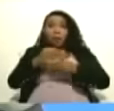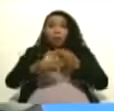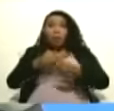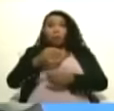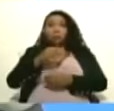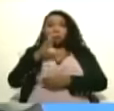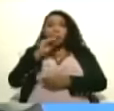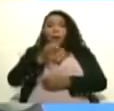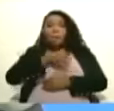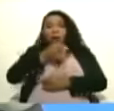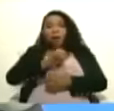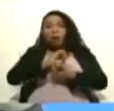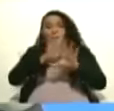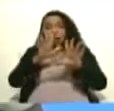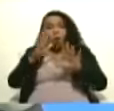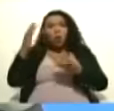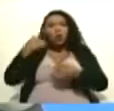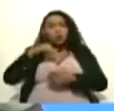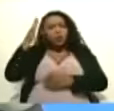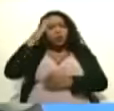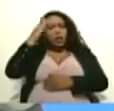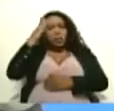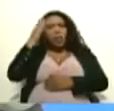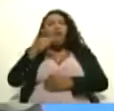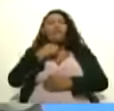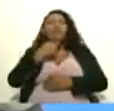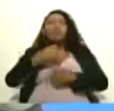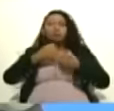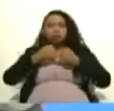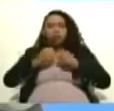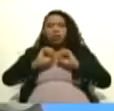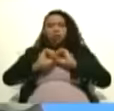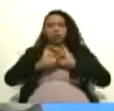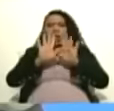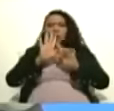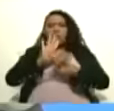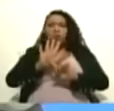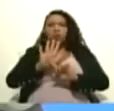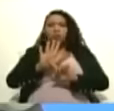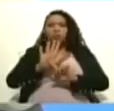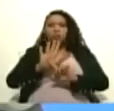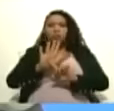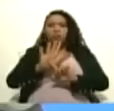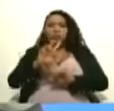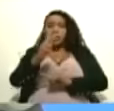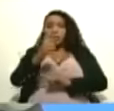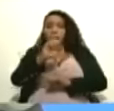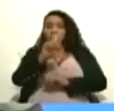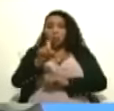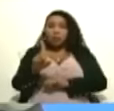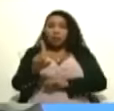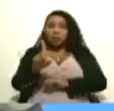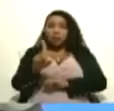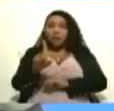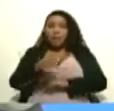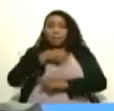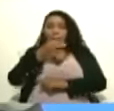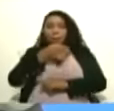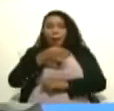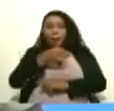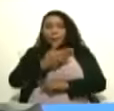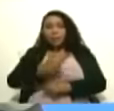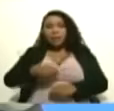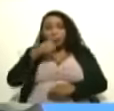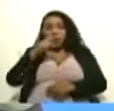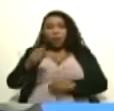como sabemos hacerlo con voz fuerte y Clara sobre la penúltima pregunta y el comentario del presidente maduro ayer en su programa solamente